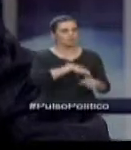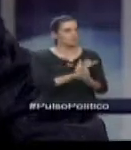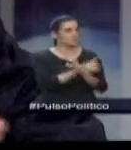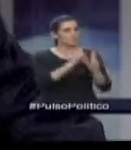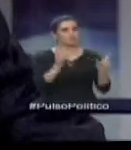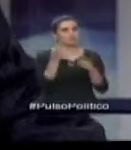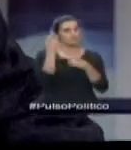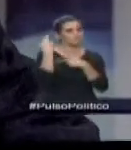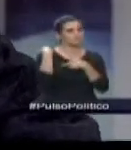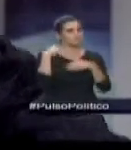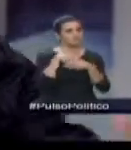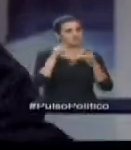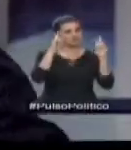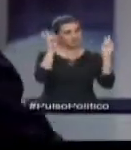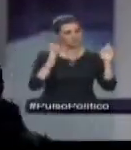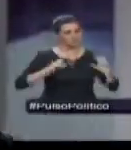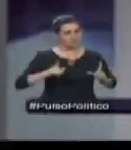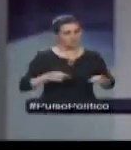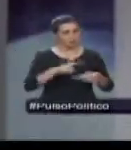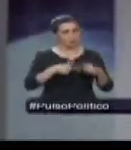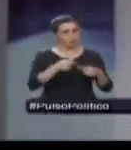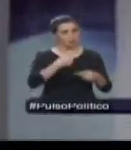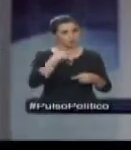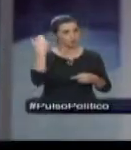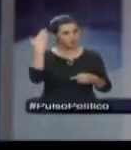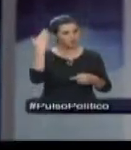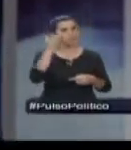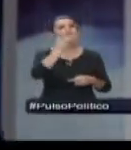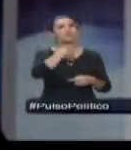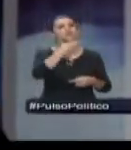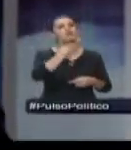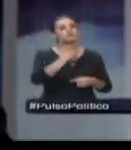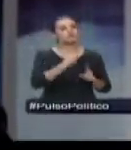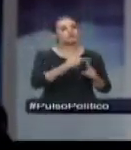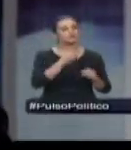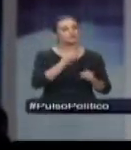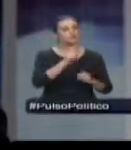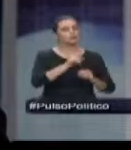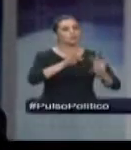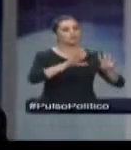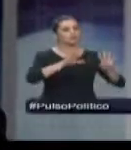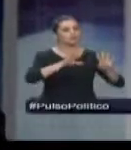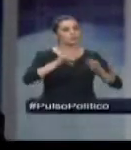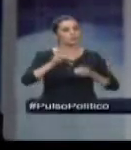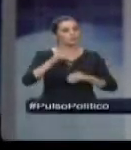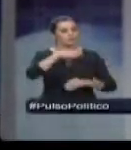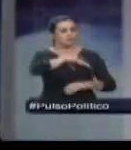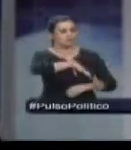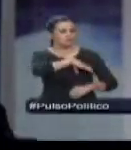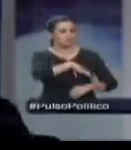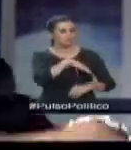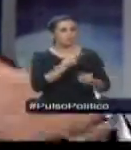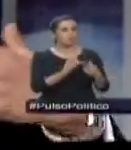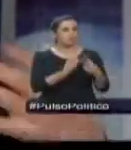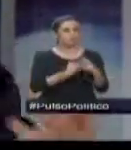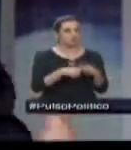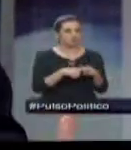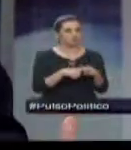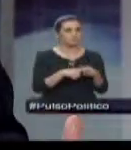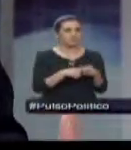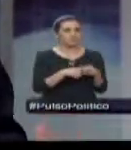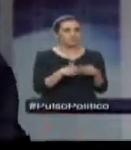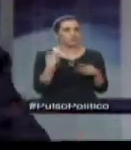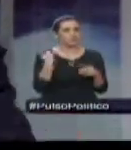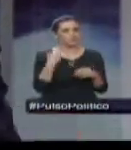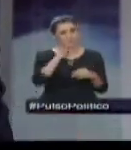responsabilidades en materia de salud cuando yo fui alcalde de la ciudad de ambato a partir de 1992 el municipio comenzó a manejar un